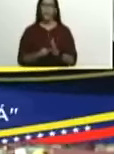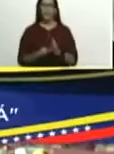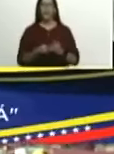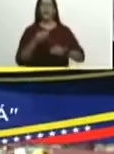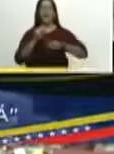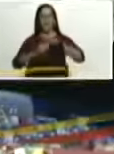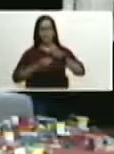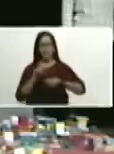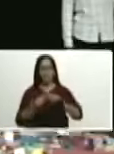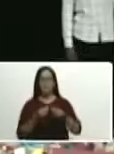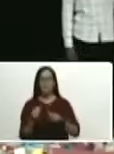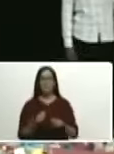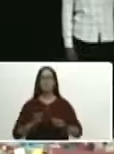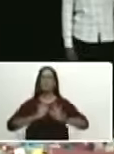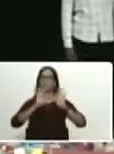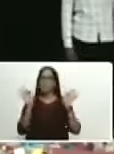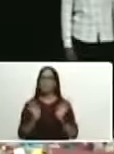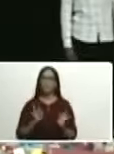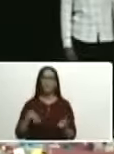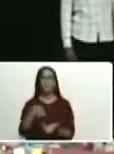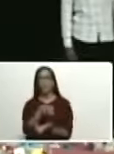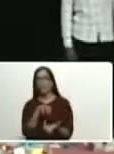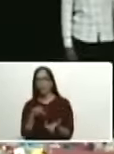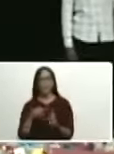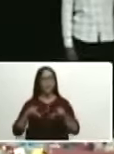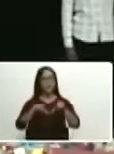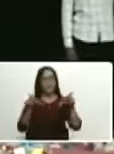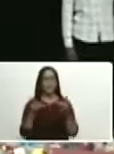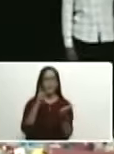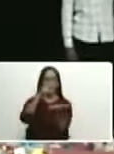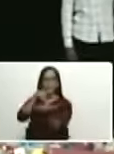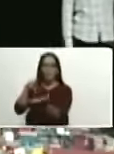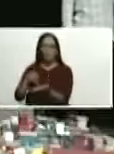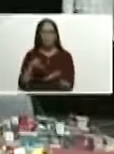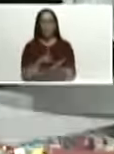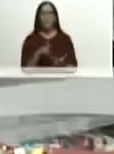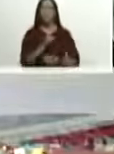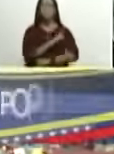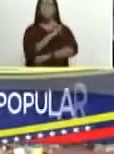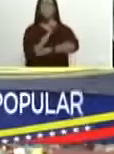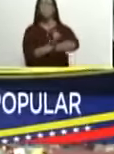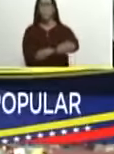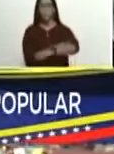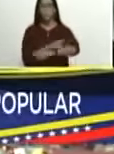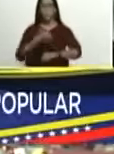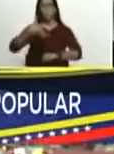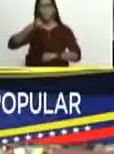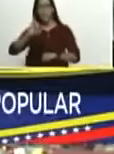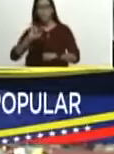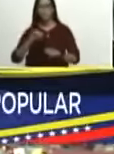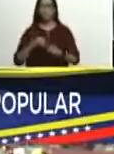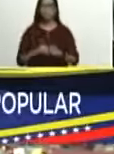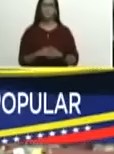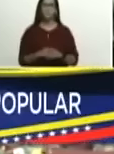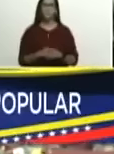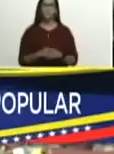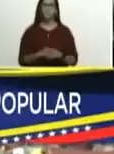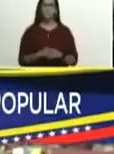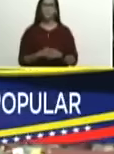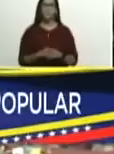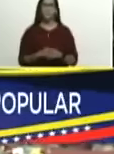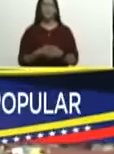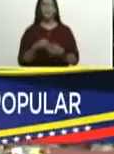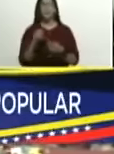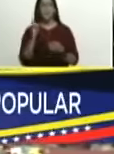caracteriza sus nudos críticos, las localizaciones, las potencialidades y